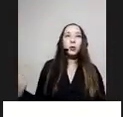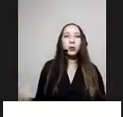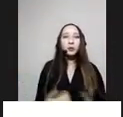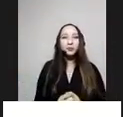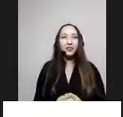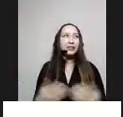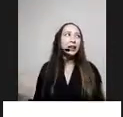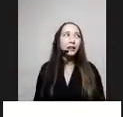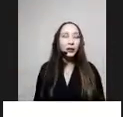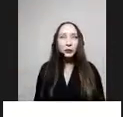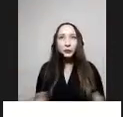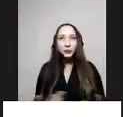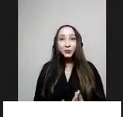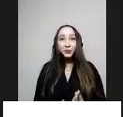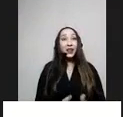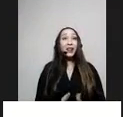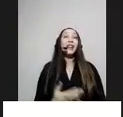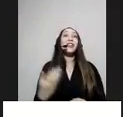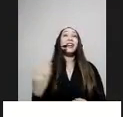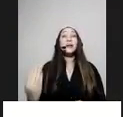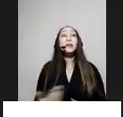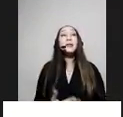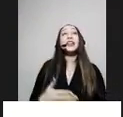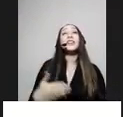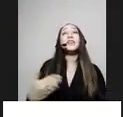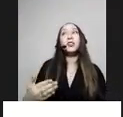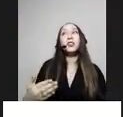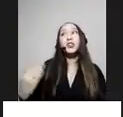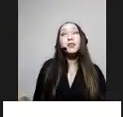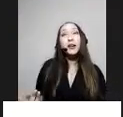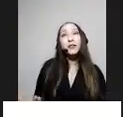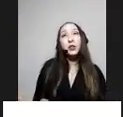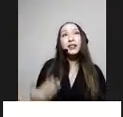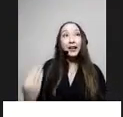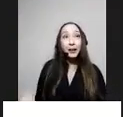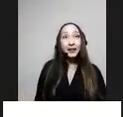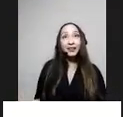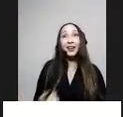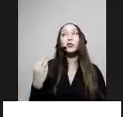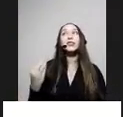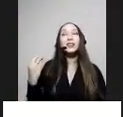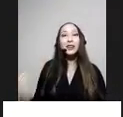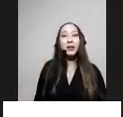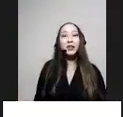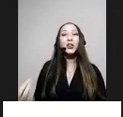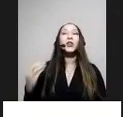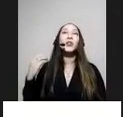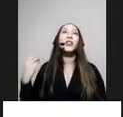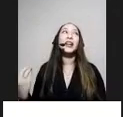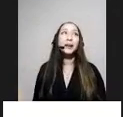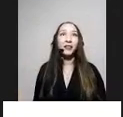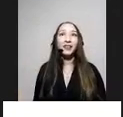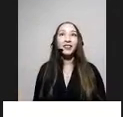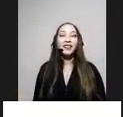poco fantástico. De la misma manera funciona el mindfulness para la mente. Es un entrenamiento de